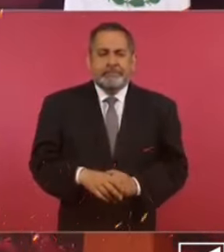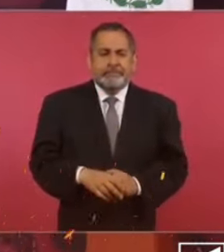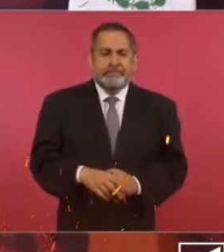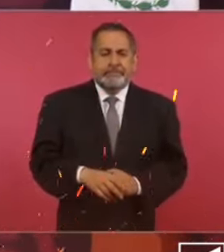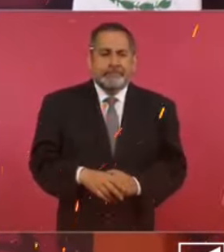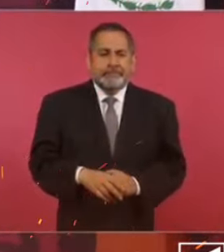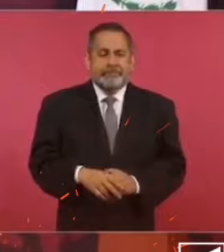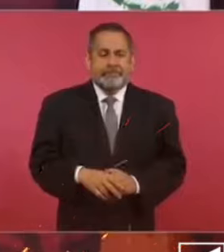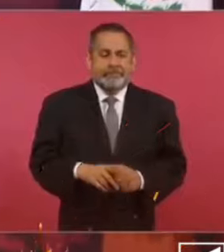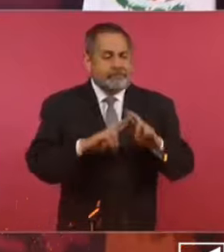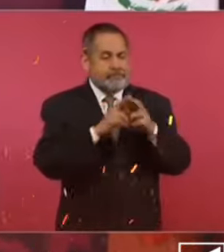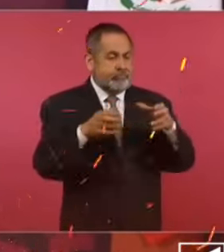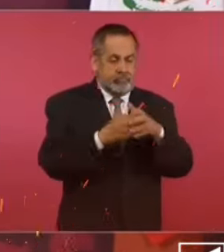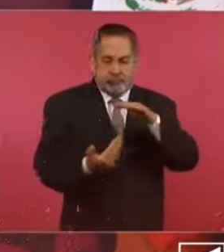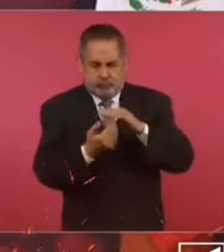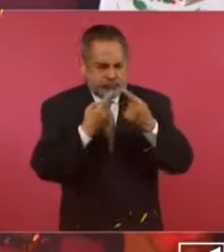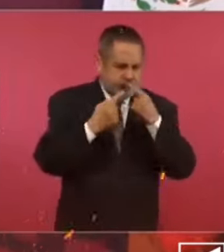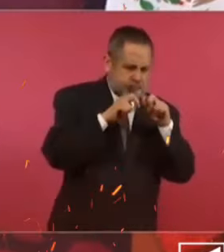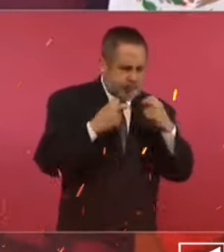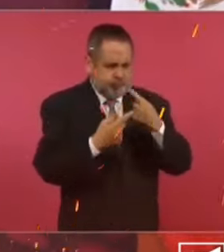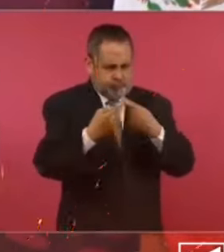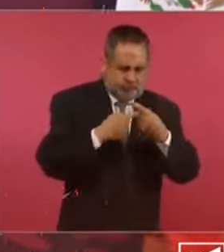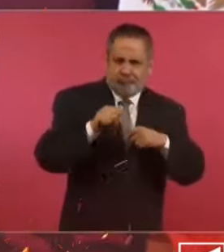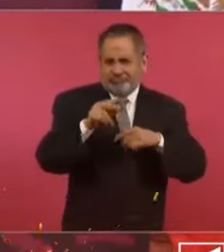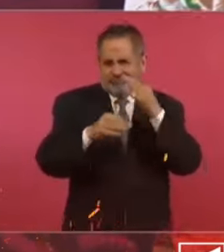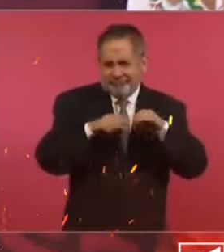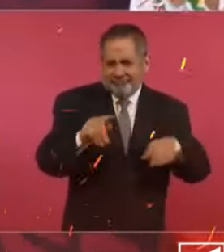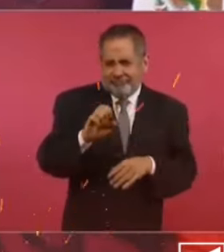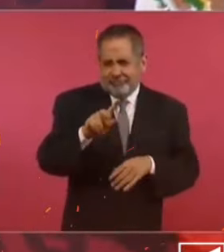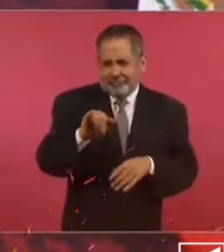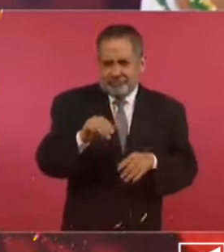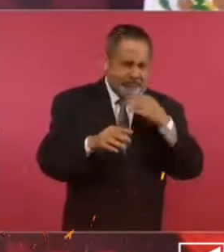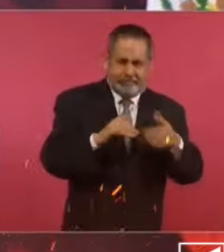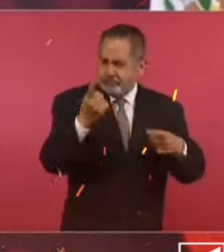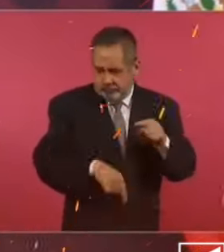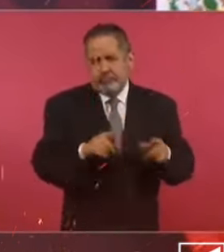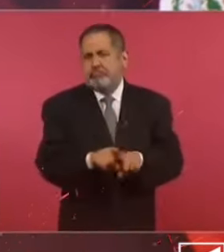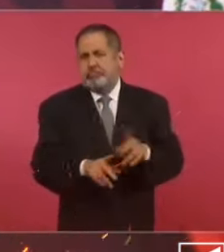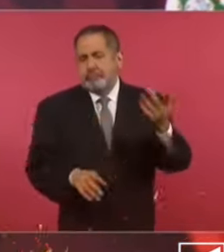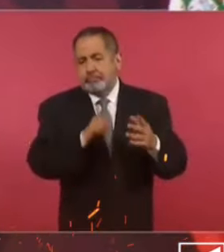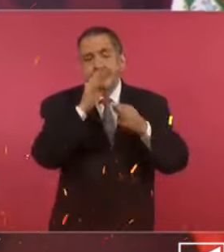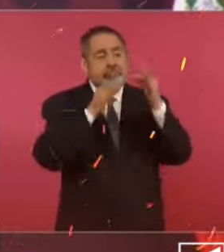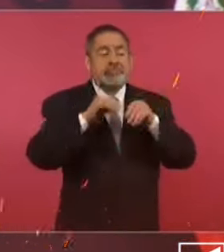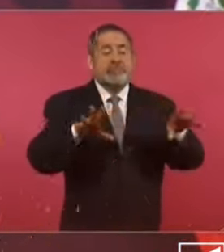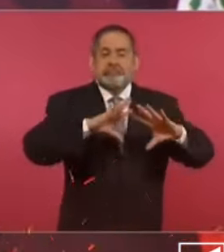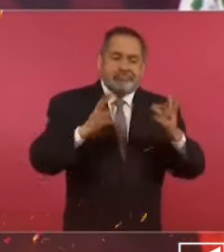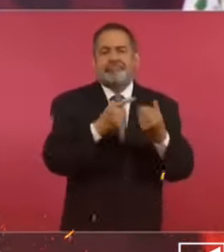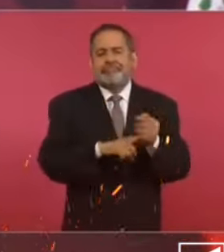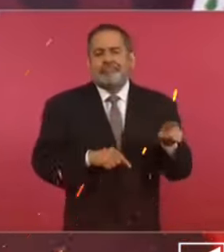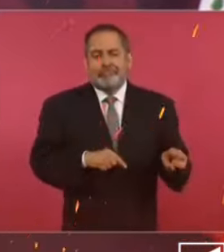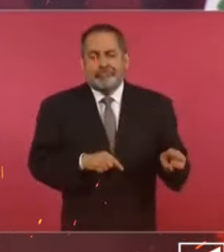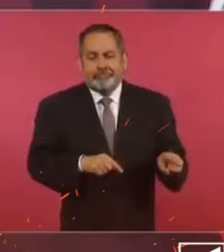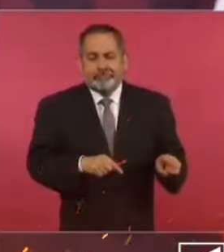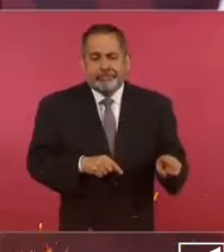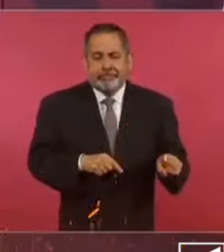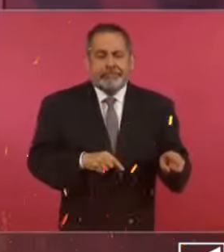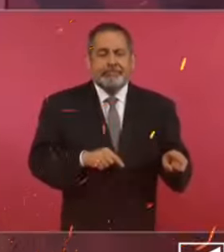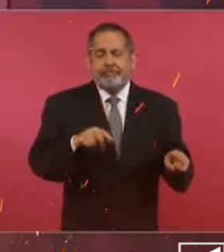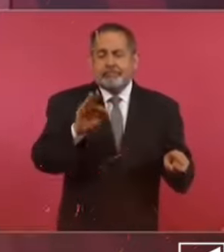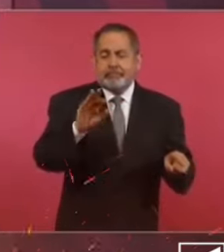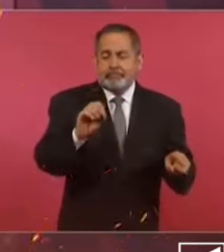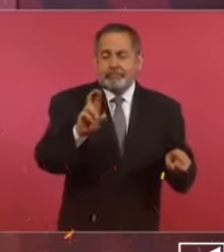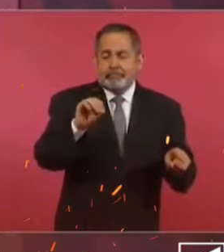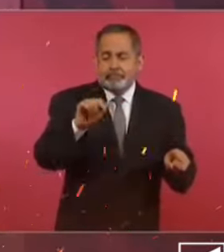las reuniones de análisis de Televisa, todos los noticieros de